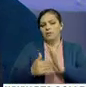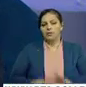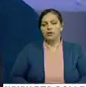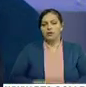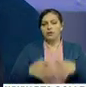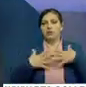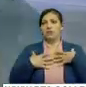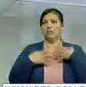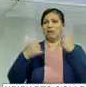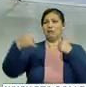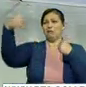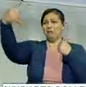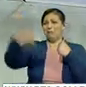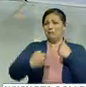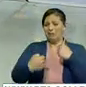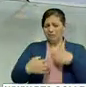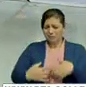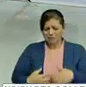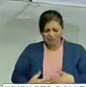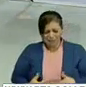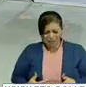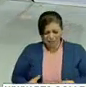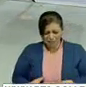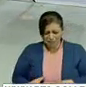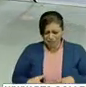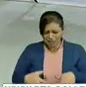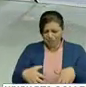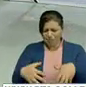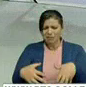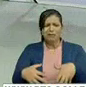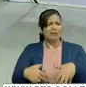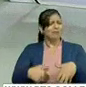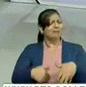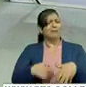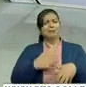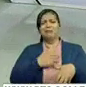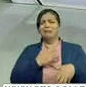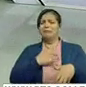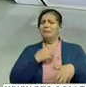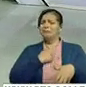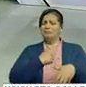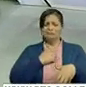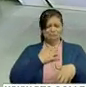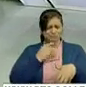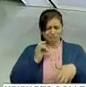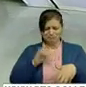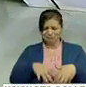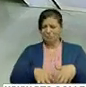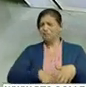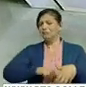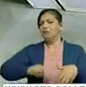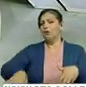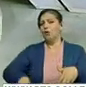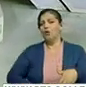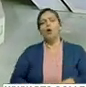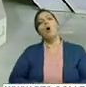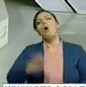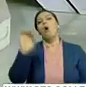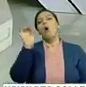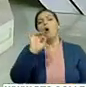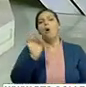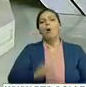se lo he podido observar. Entonces se habla también de violación incestuosa, de